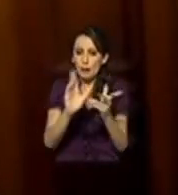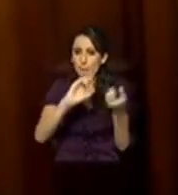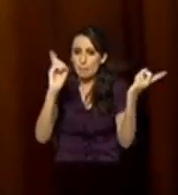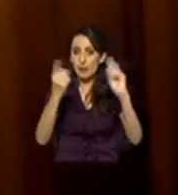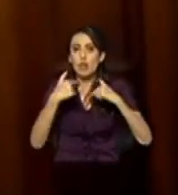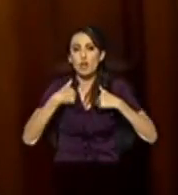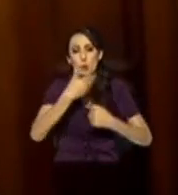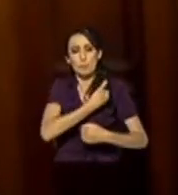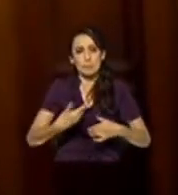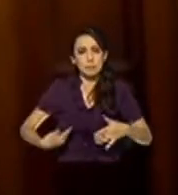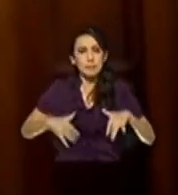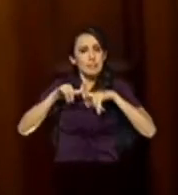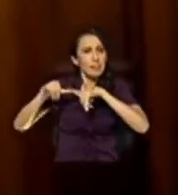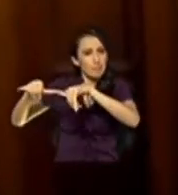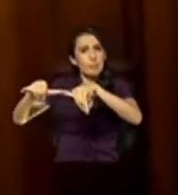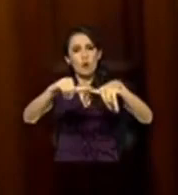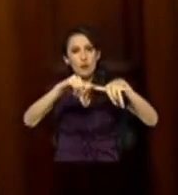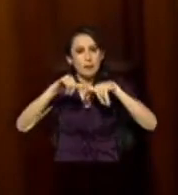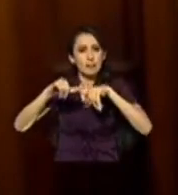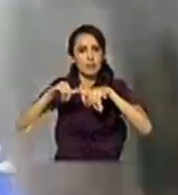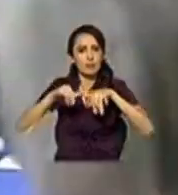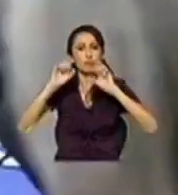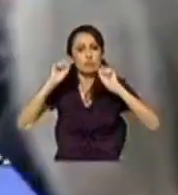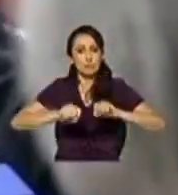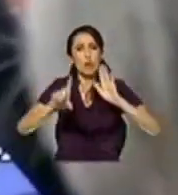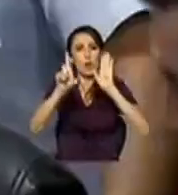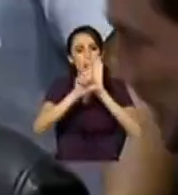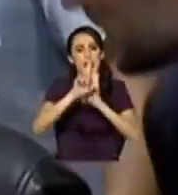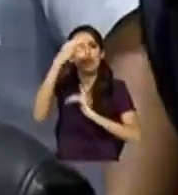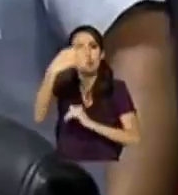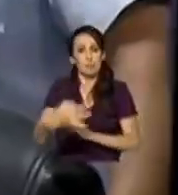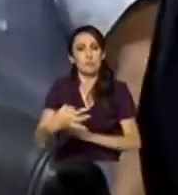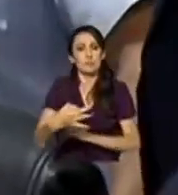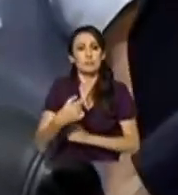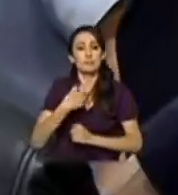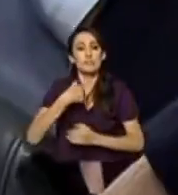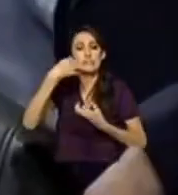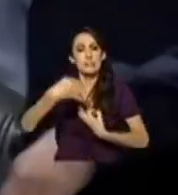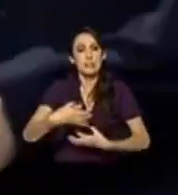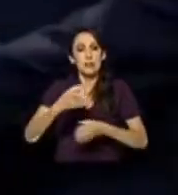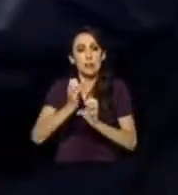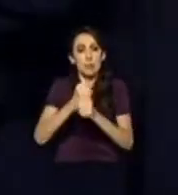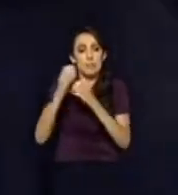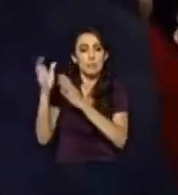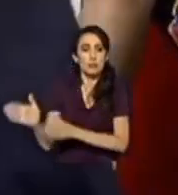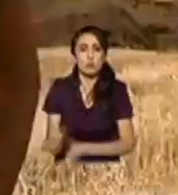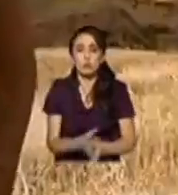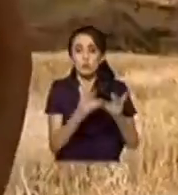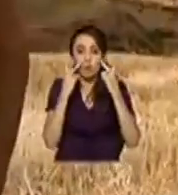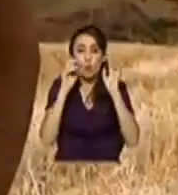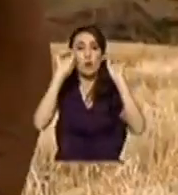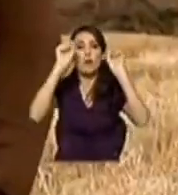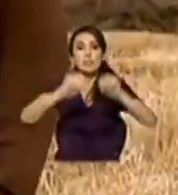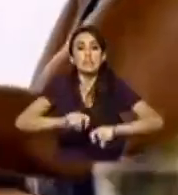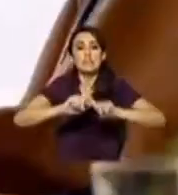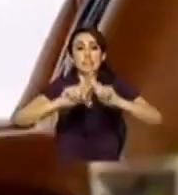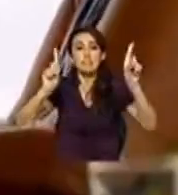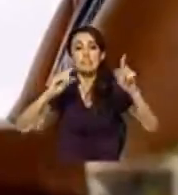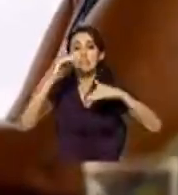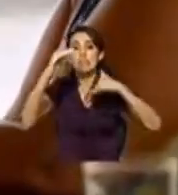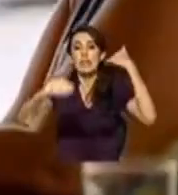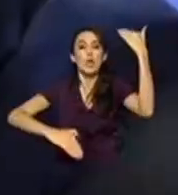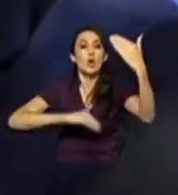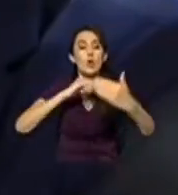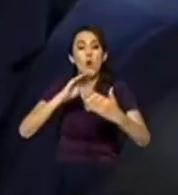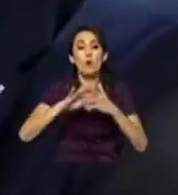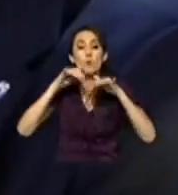democrático, pero también un gobernante que hace prevalecer la ley. Hicimos lo que se tenía que hacer. Nunca fue fácil, pero sí lo correcto.